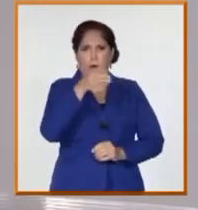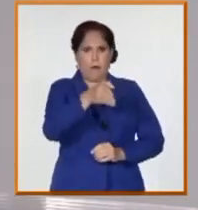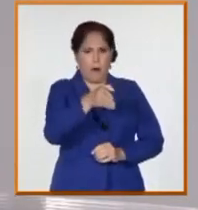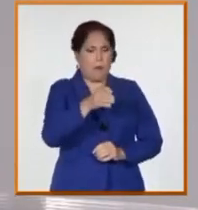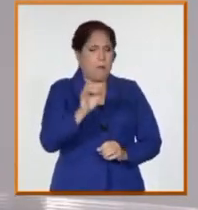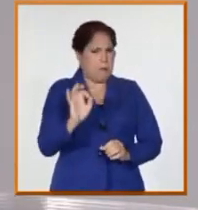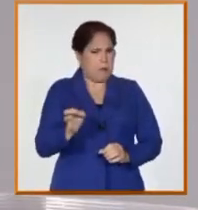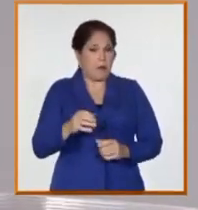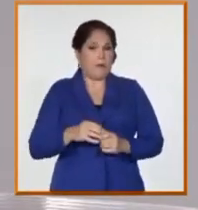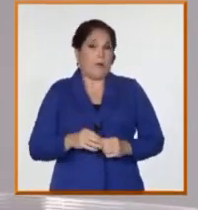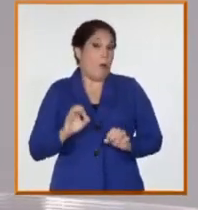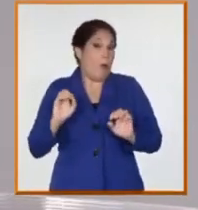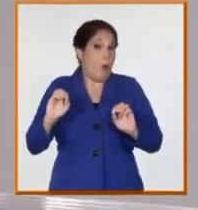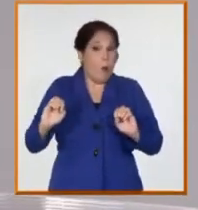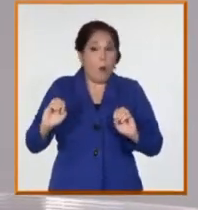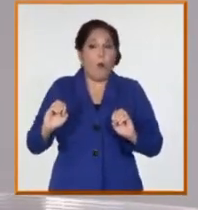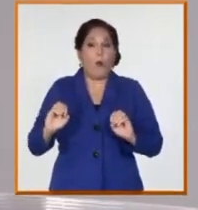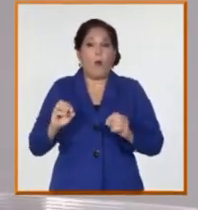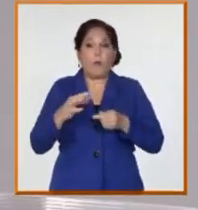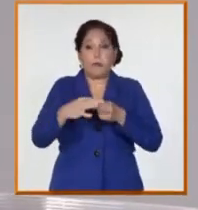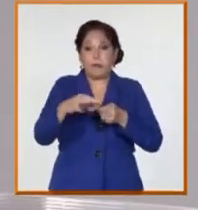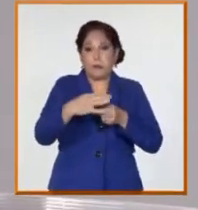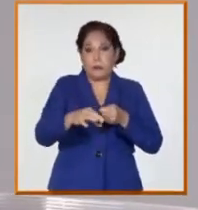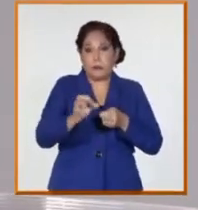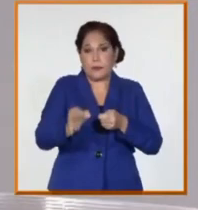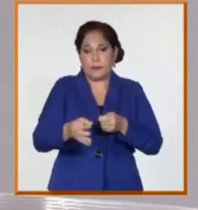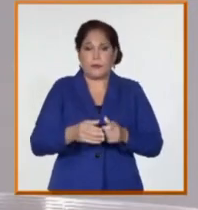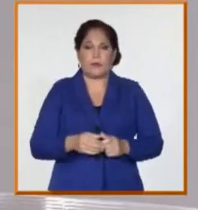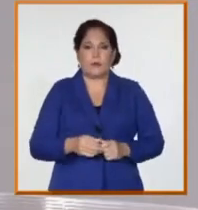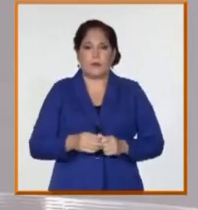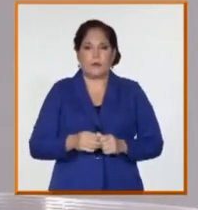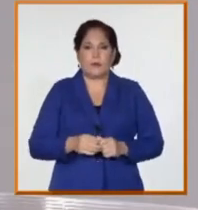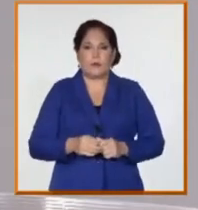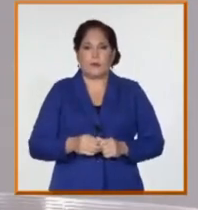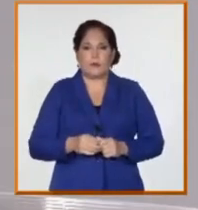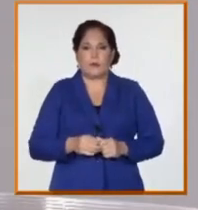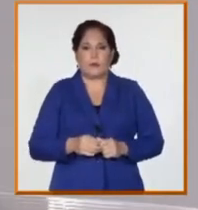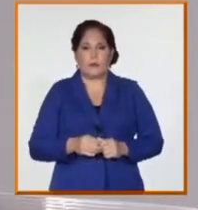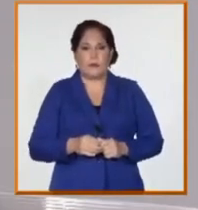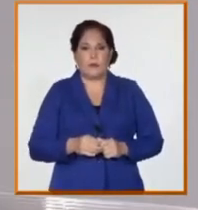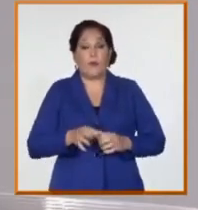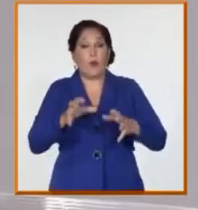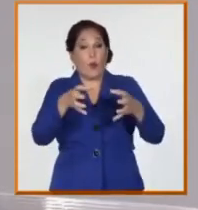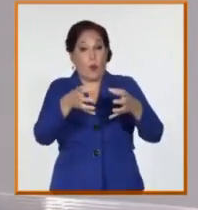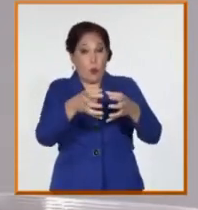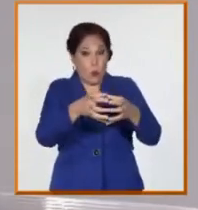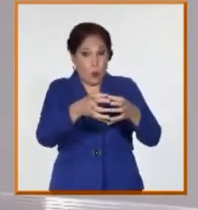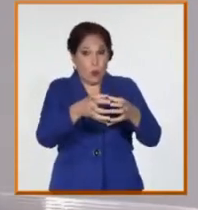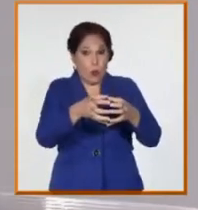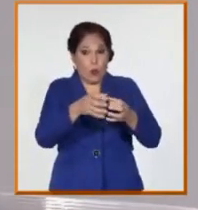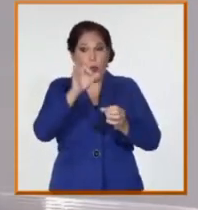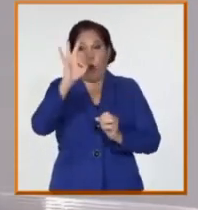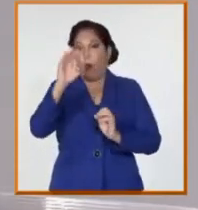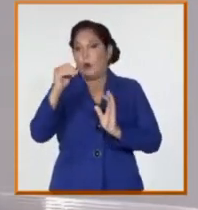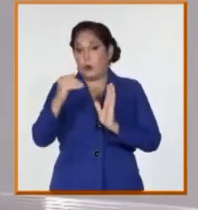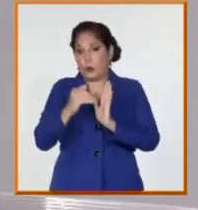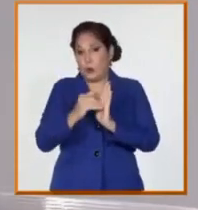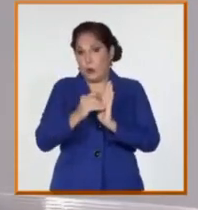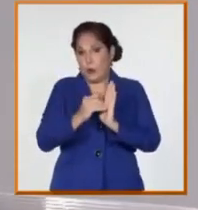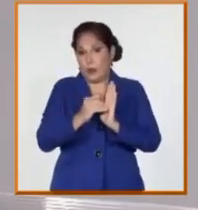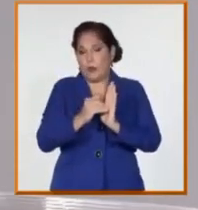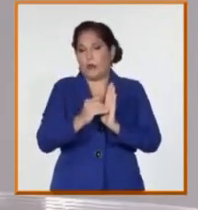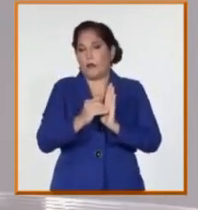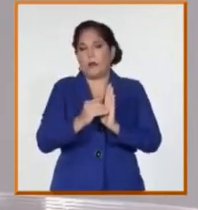a otras provincias y tenga ese beneficio ahora eso lo tenemos que hacer de Conjunto esos ocho mil cincuenta